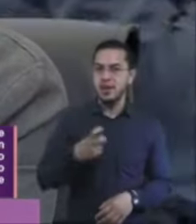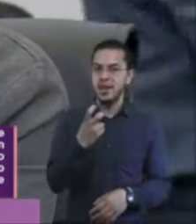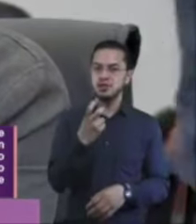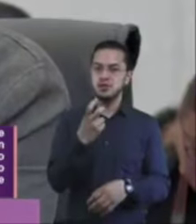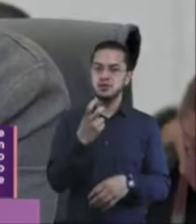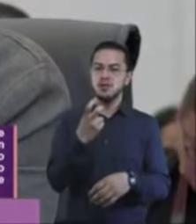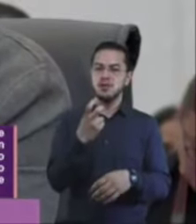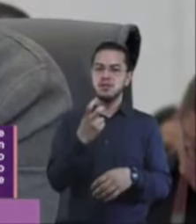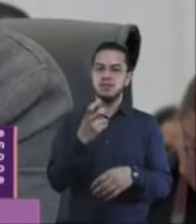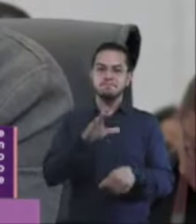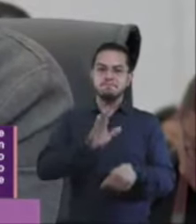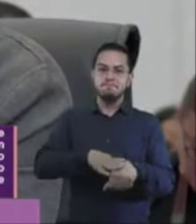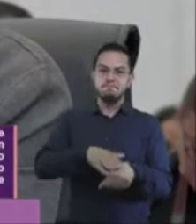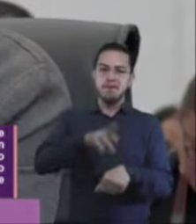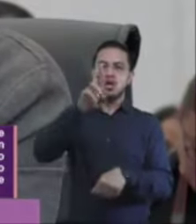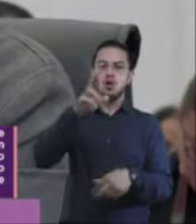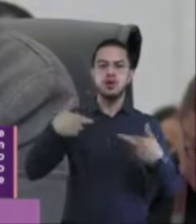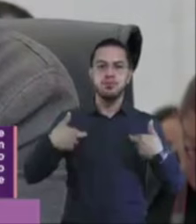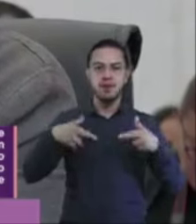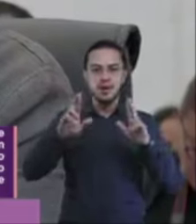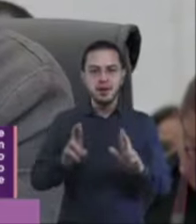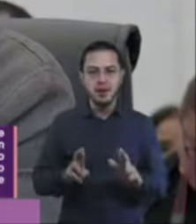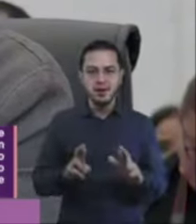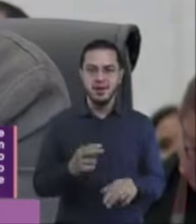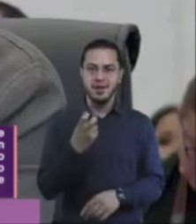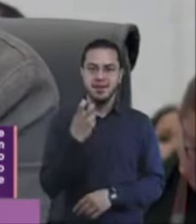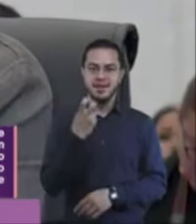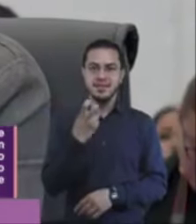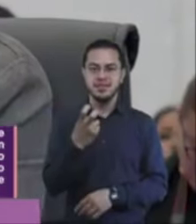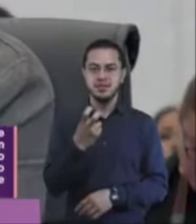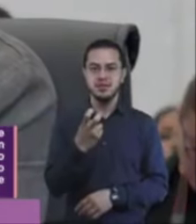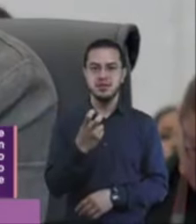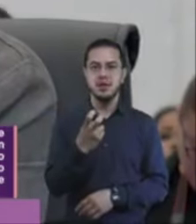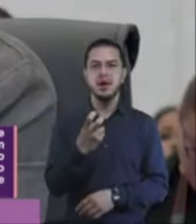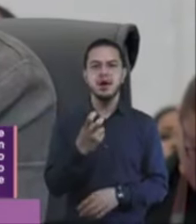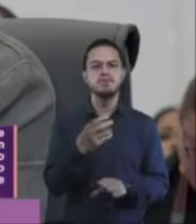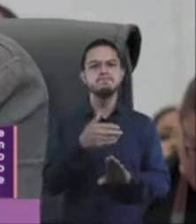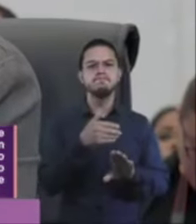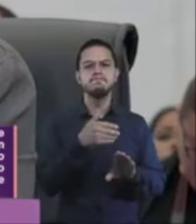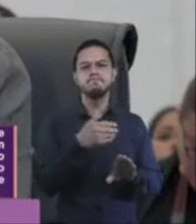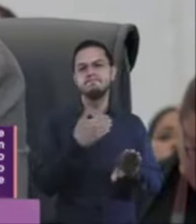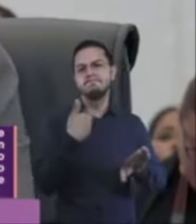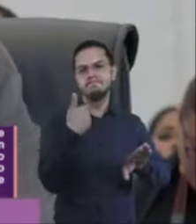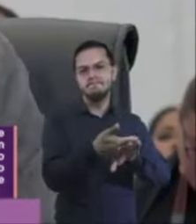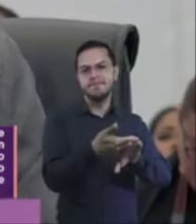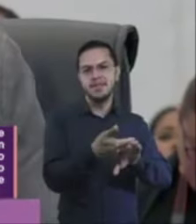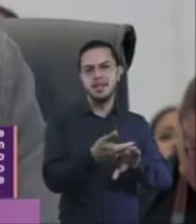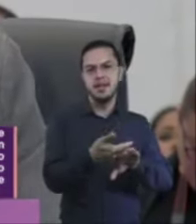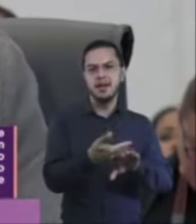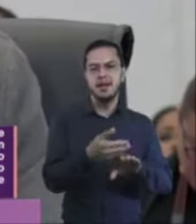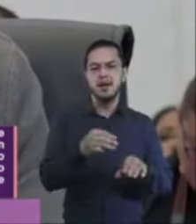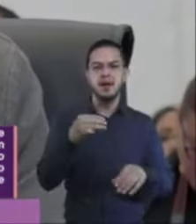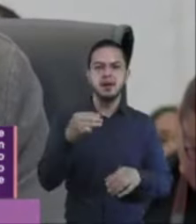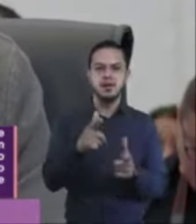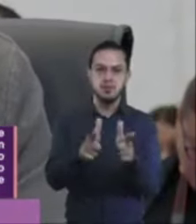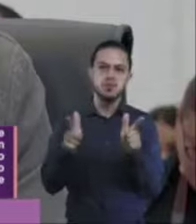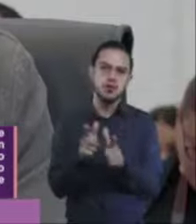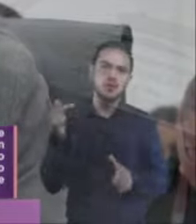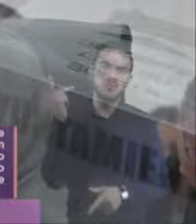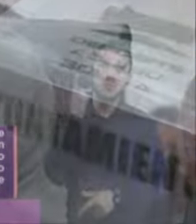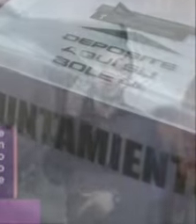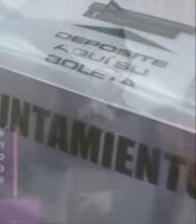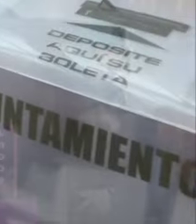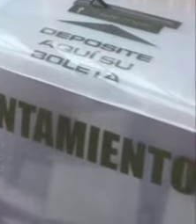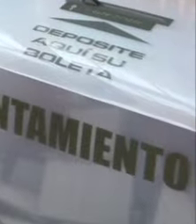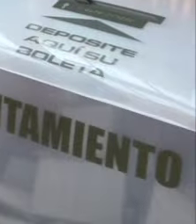evitaría una distorsión que afecta reitero materialmente a movimiento ciudadano conocemos que en el expediente